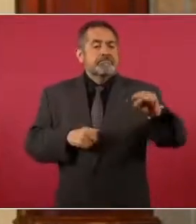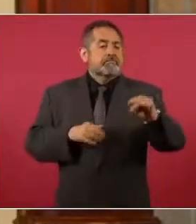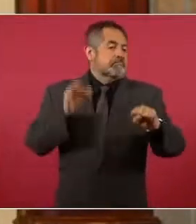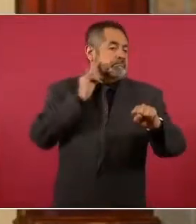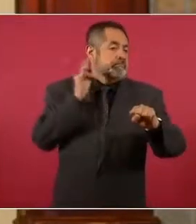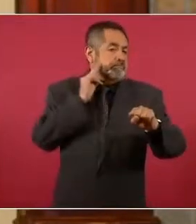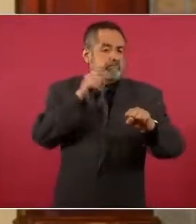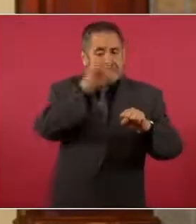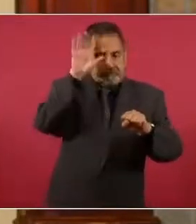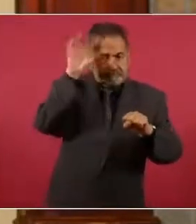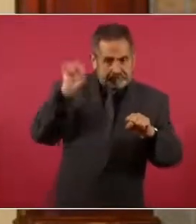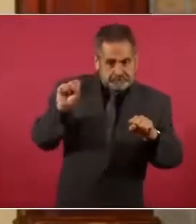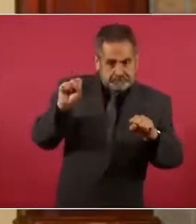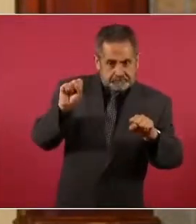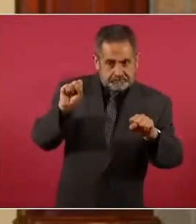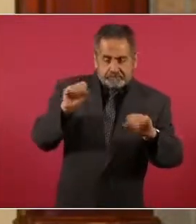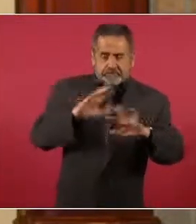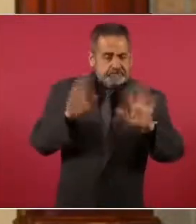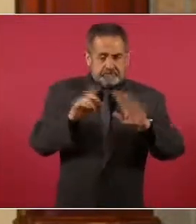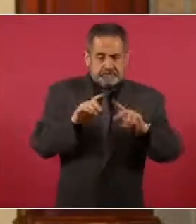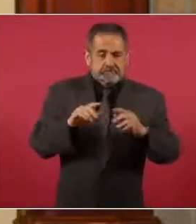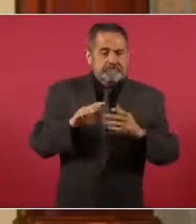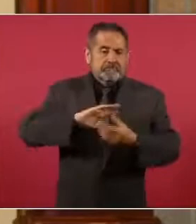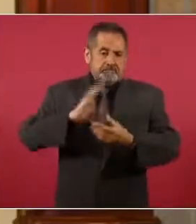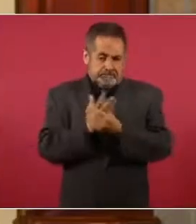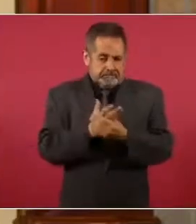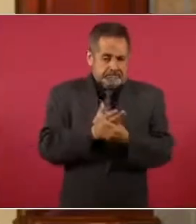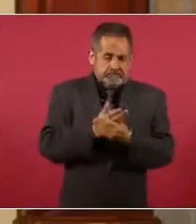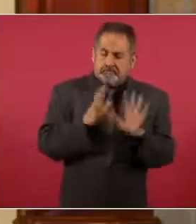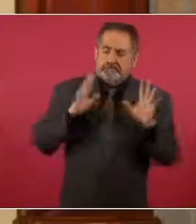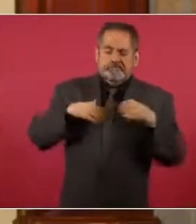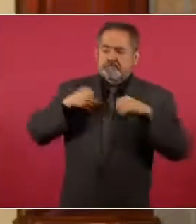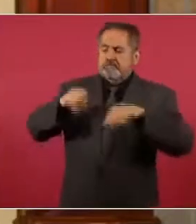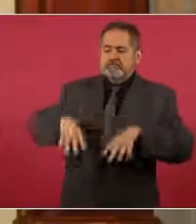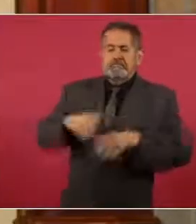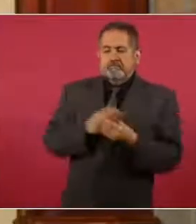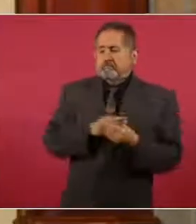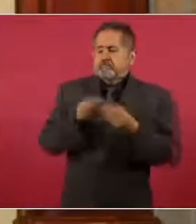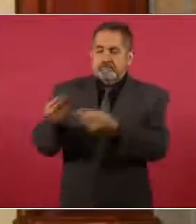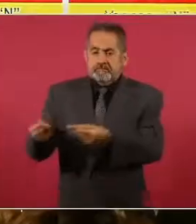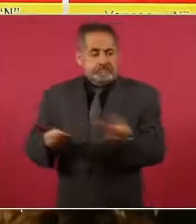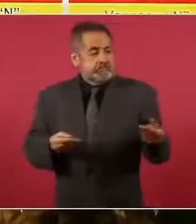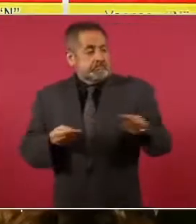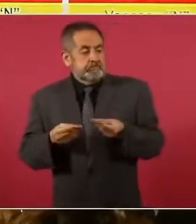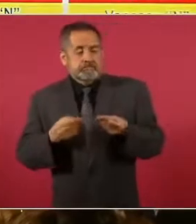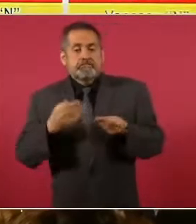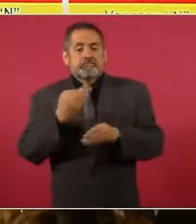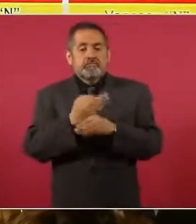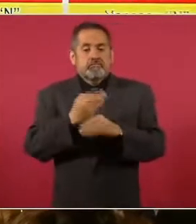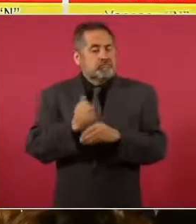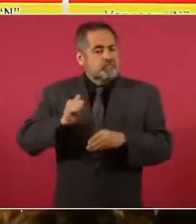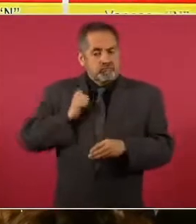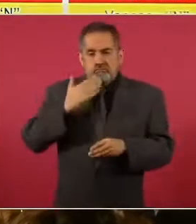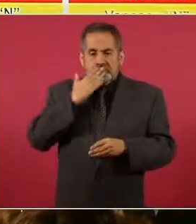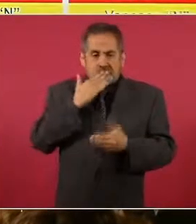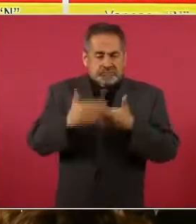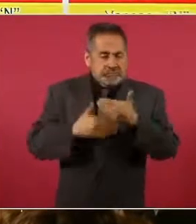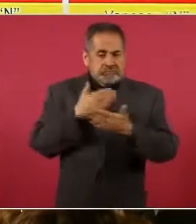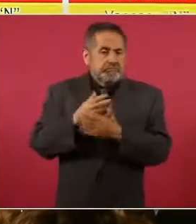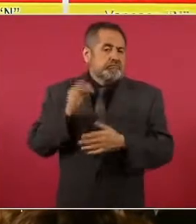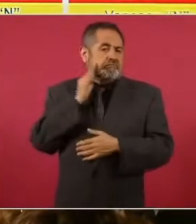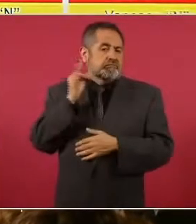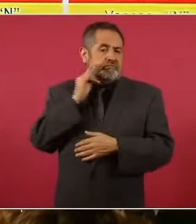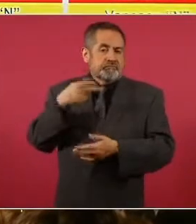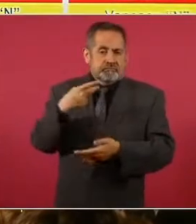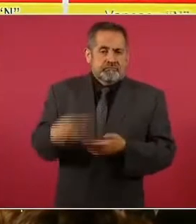de Morelos, pero ya remitió la carpeta, declinó la competencia y el caso lo lleva con mucho éxito la Fiscalía